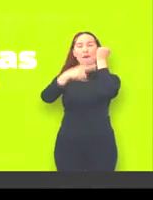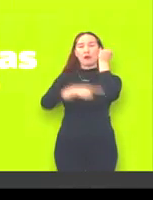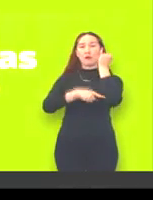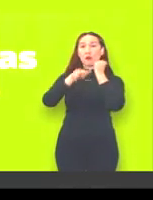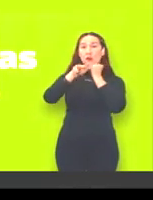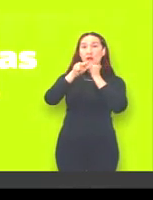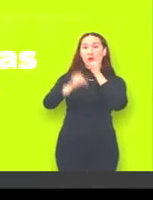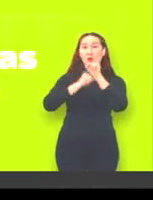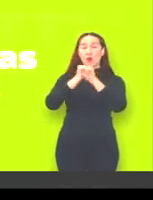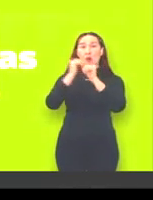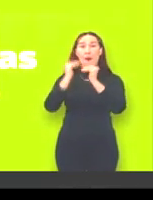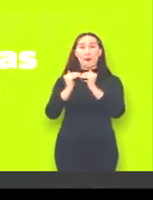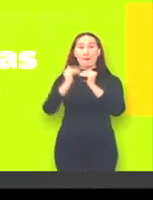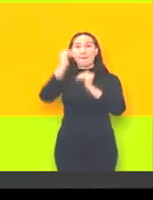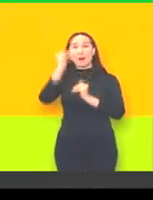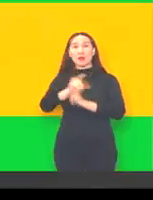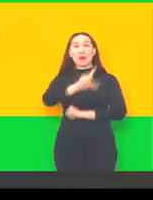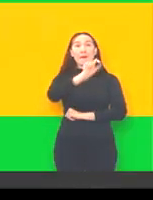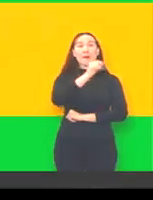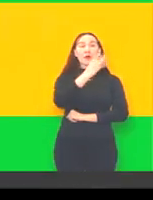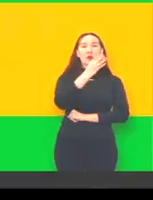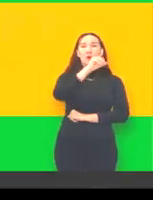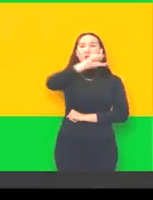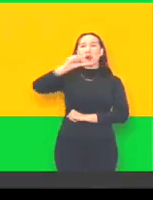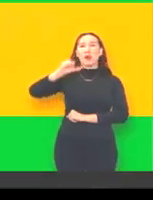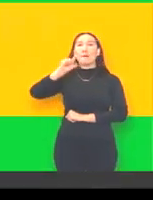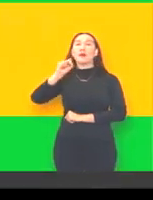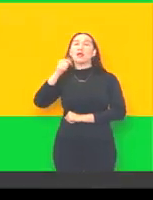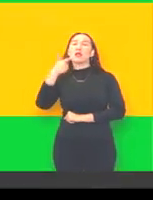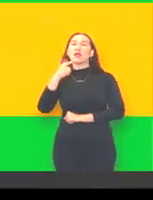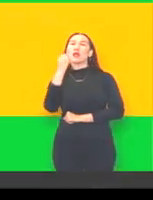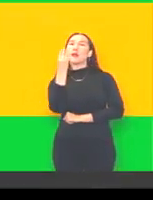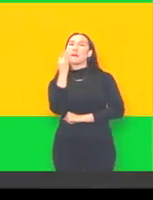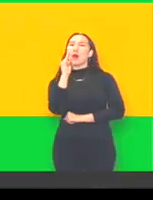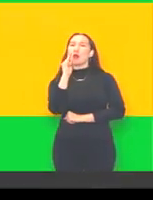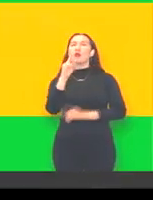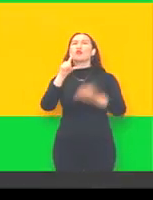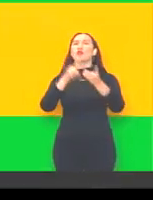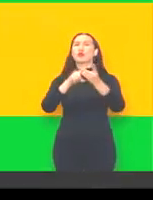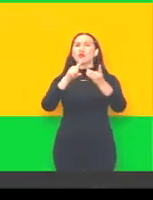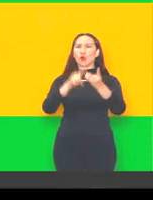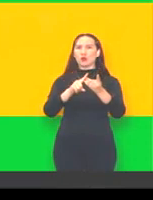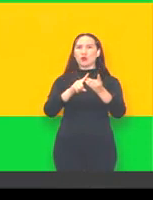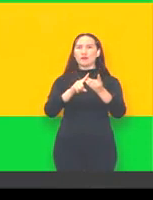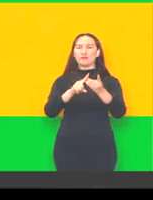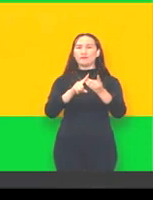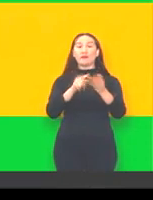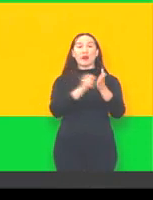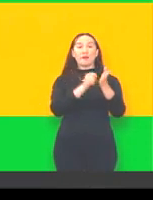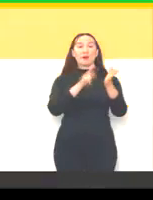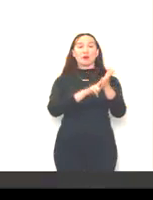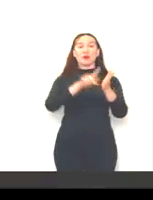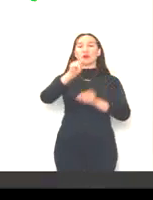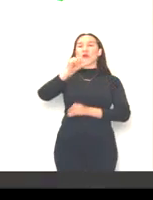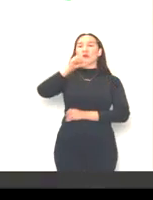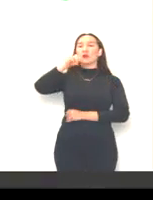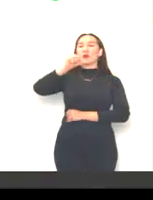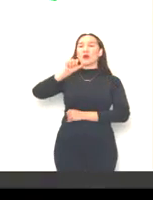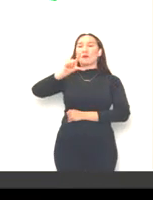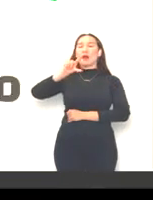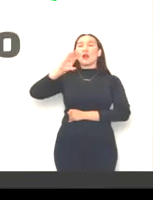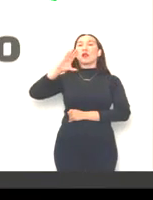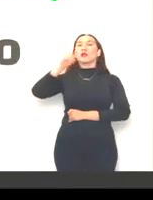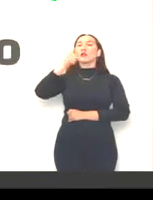embarazadas mayores de 18 años, del 24 al 27 de mayo, en los siguientes municipios. En